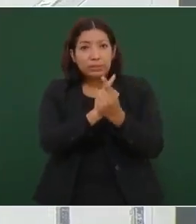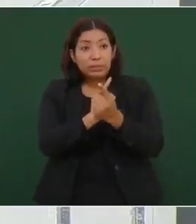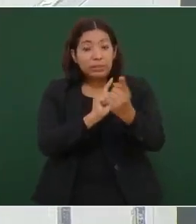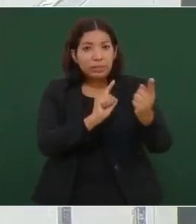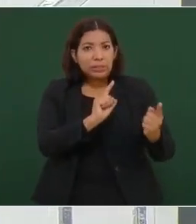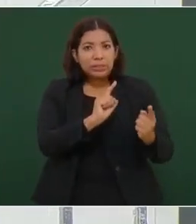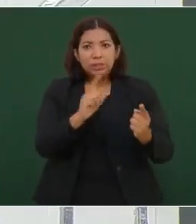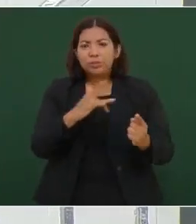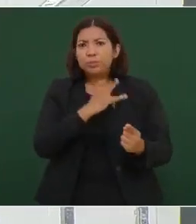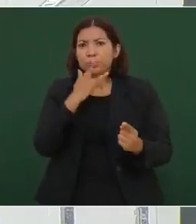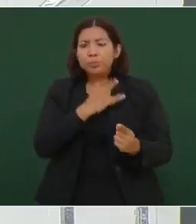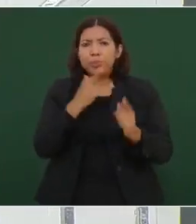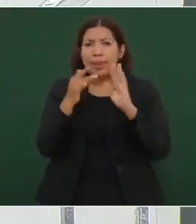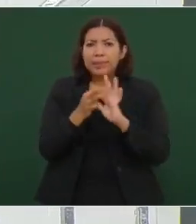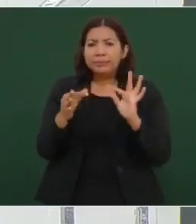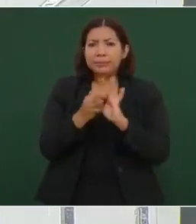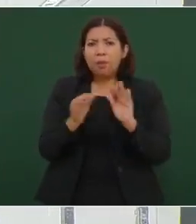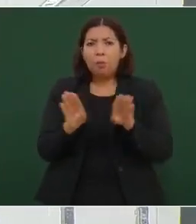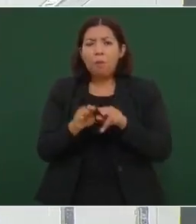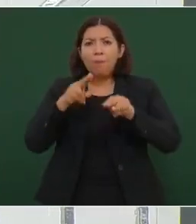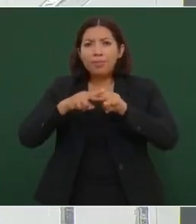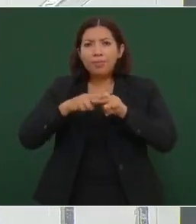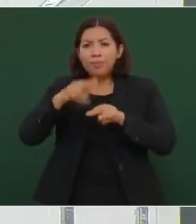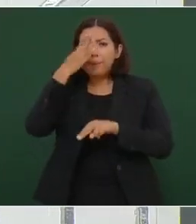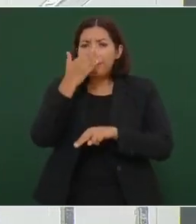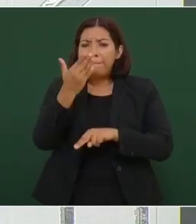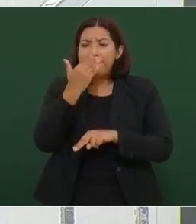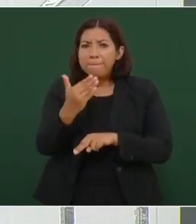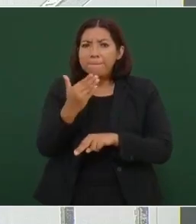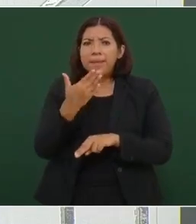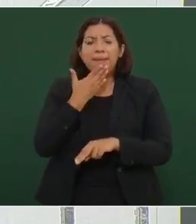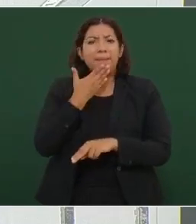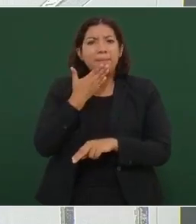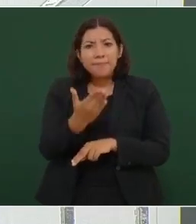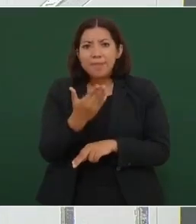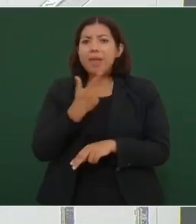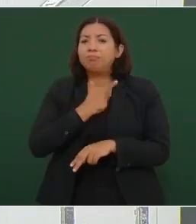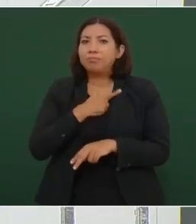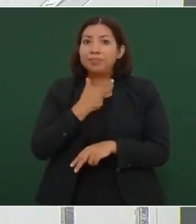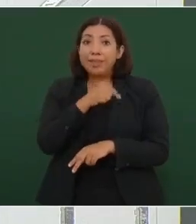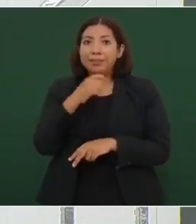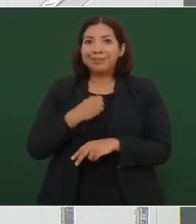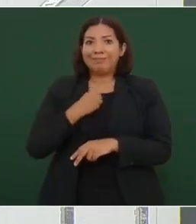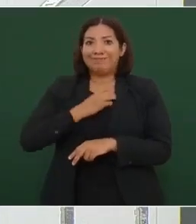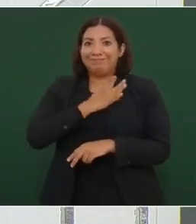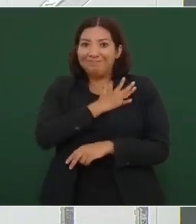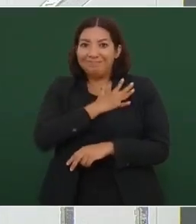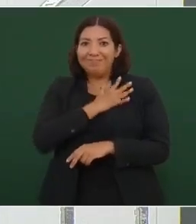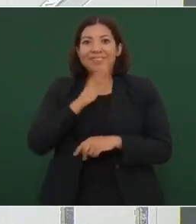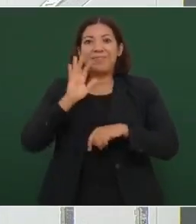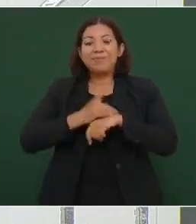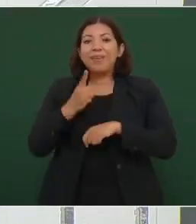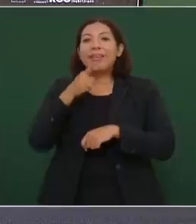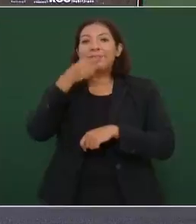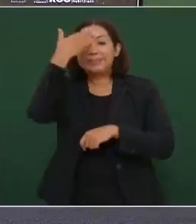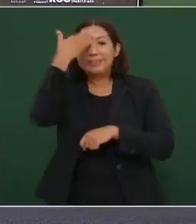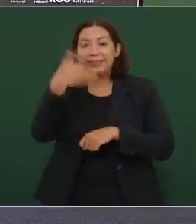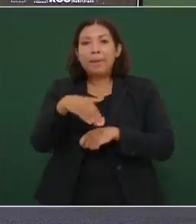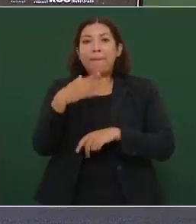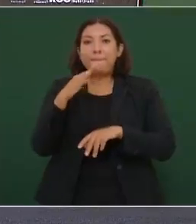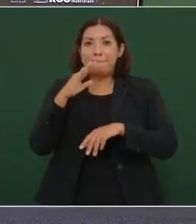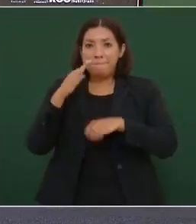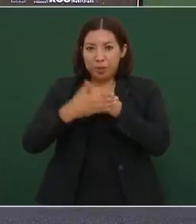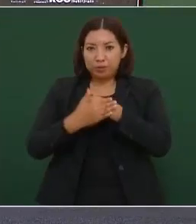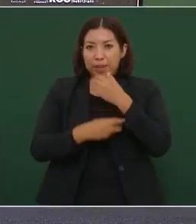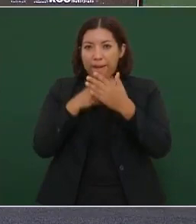ese camino de las vías de la transformación hacia una prosperidad compartida, cómo se emocionan al saber que sus productos van a llegar y les va a costar